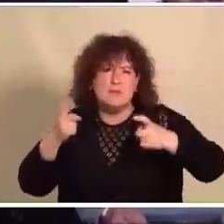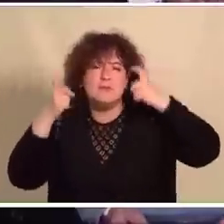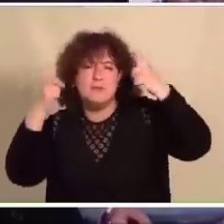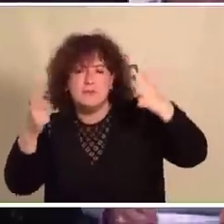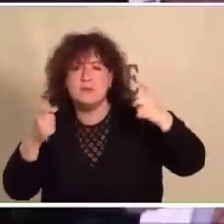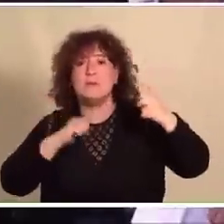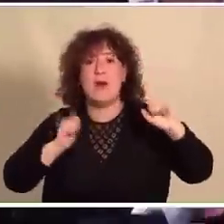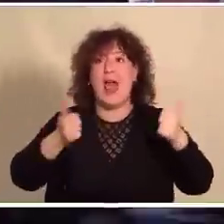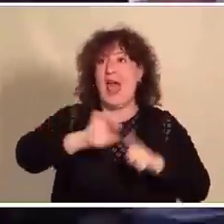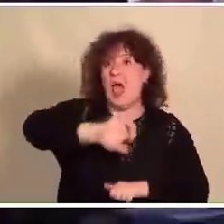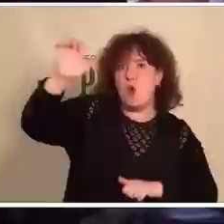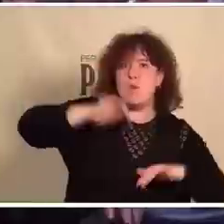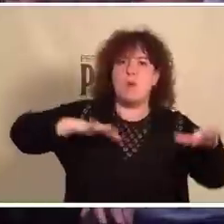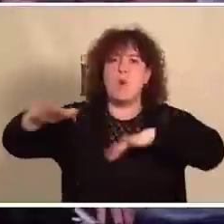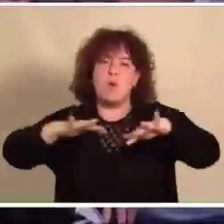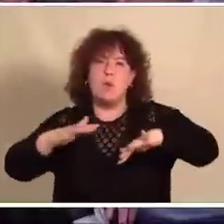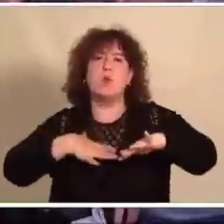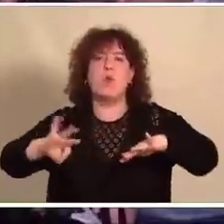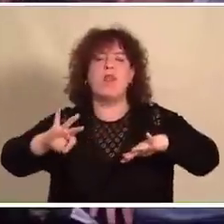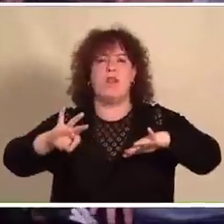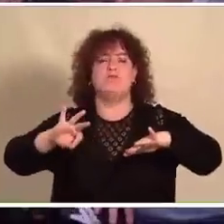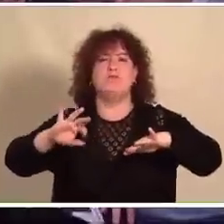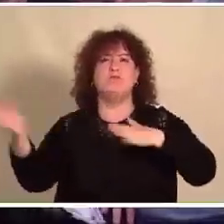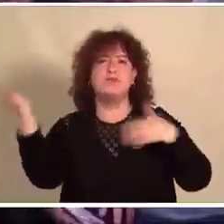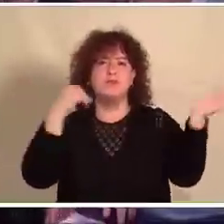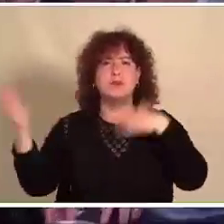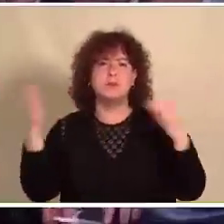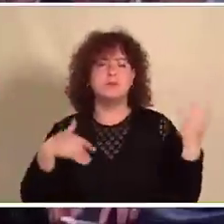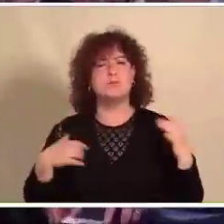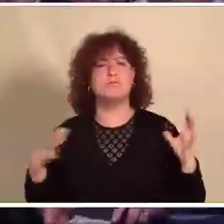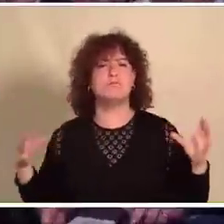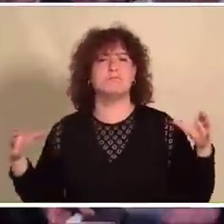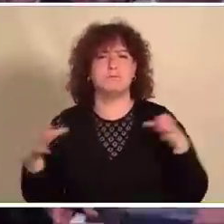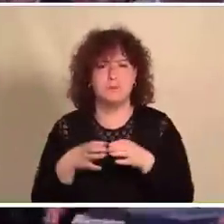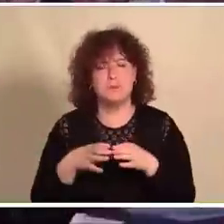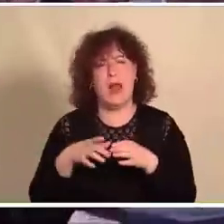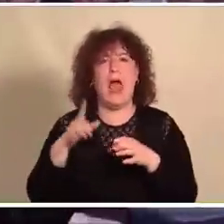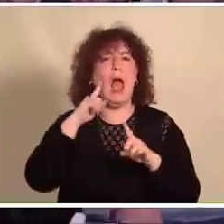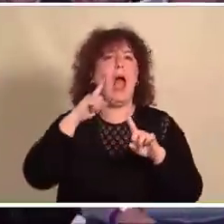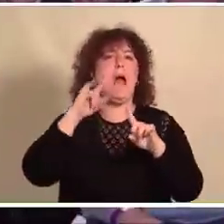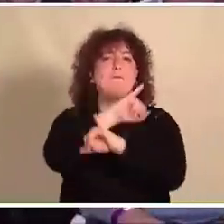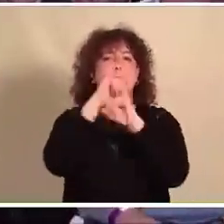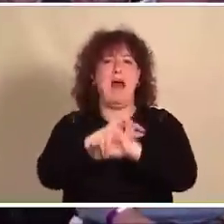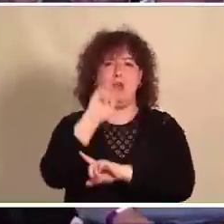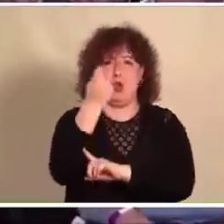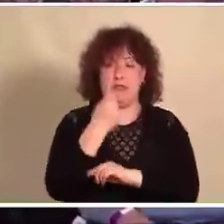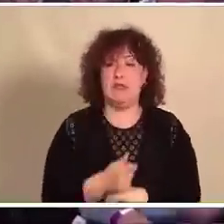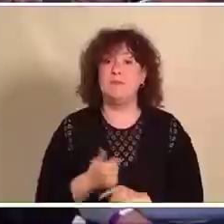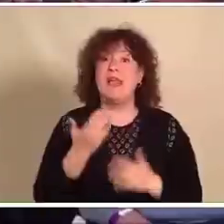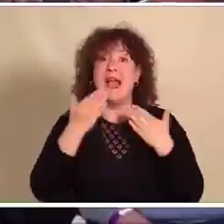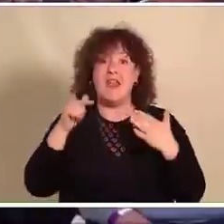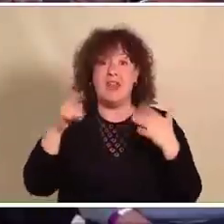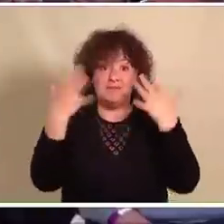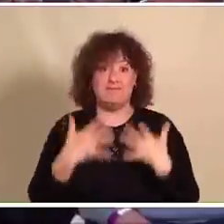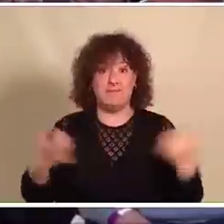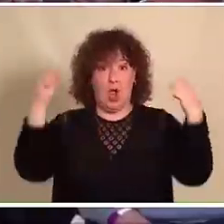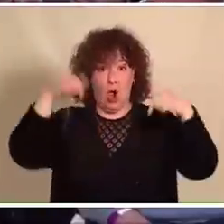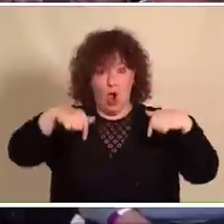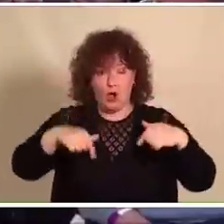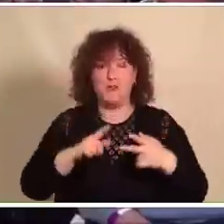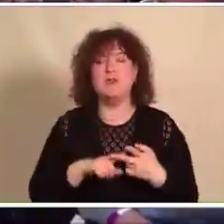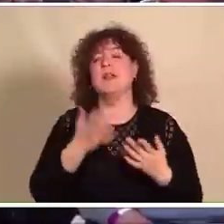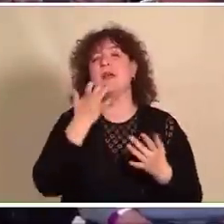movimiento europeo por la paz que hoy se expresa en esta conferencia que se expresa en manifiestos como el de patria